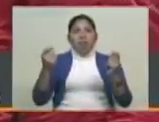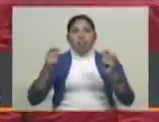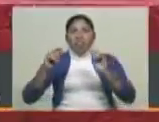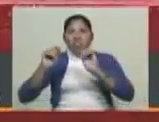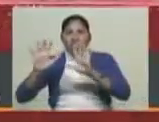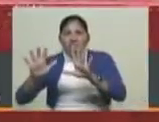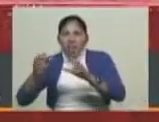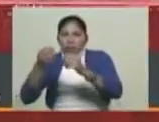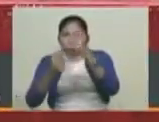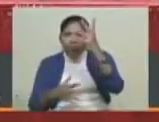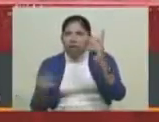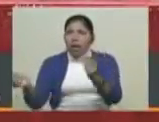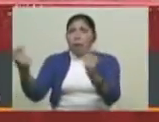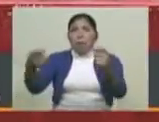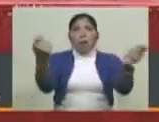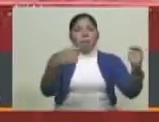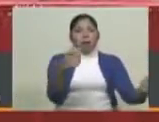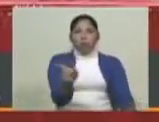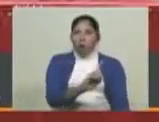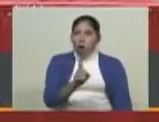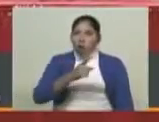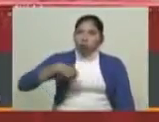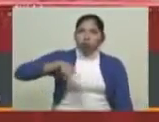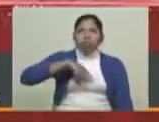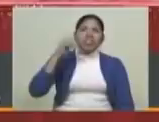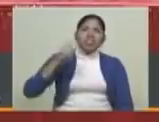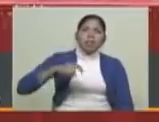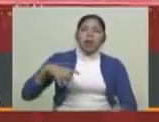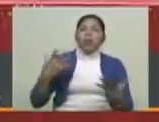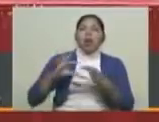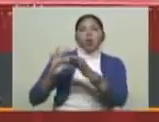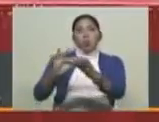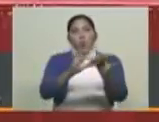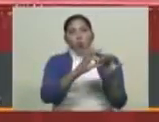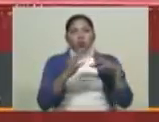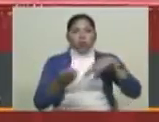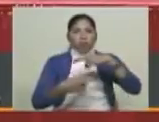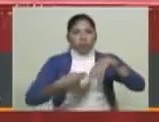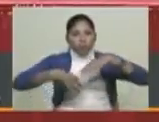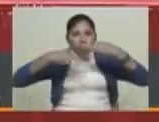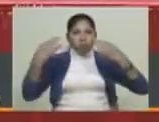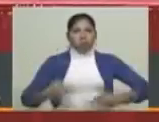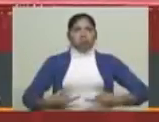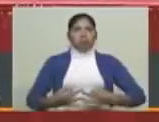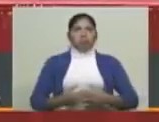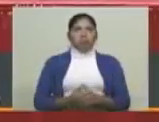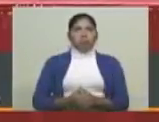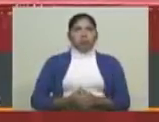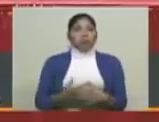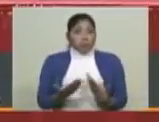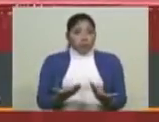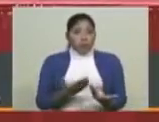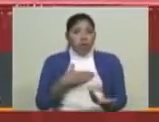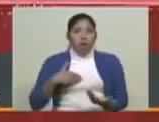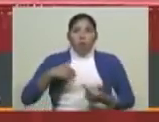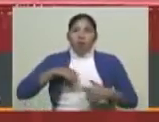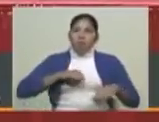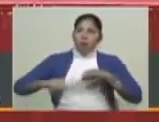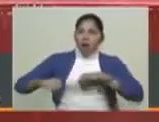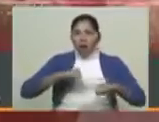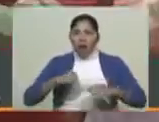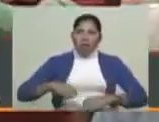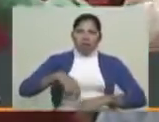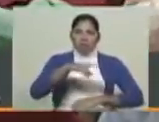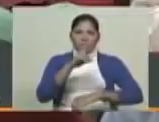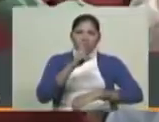de campaña. Es un solo comando de campaña porque necesitamos unidad de la fuerza revolucionaria. Necesitamos unidad en la acción, en el mando,